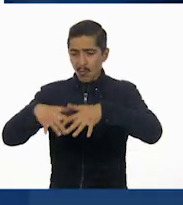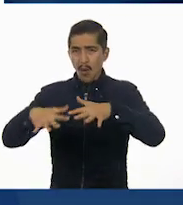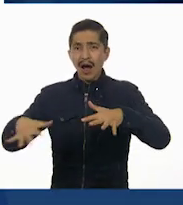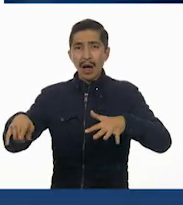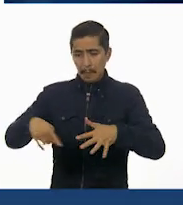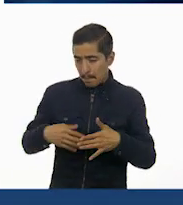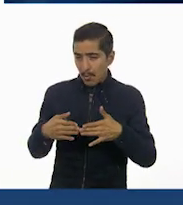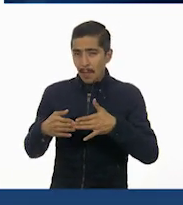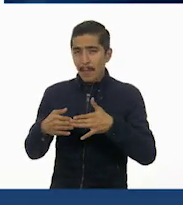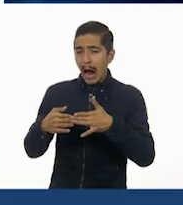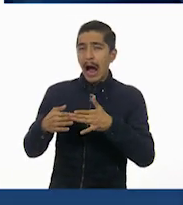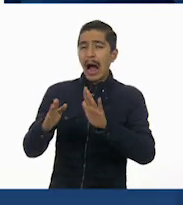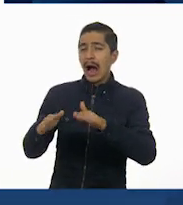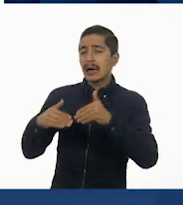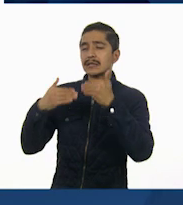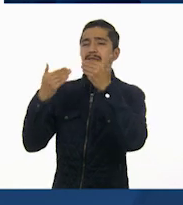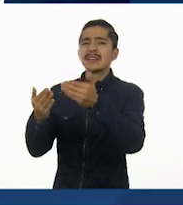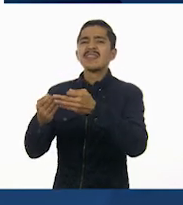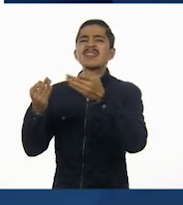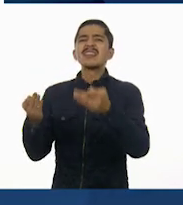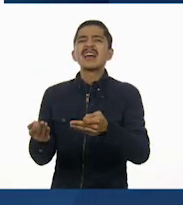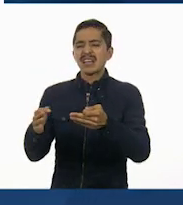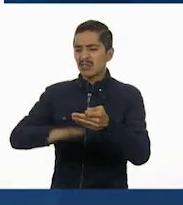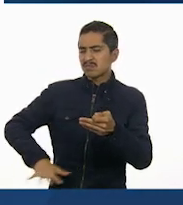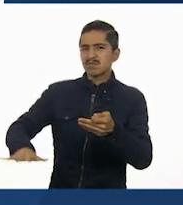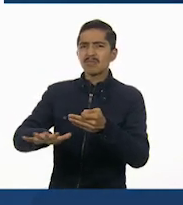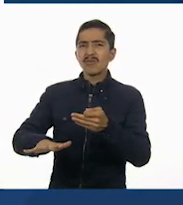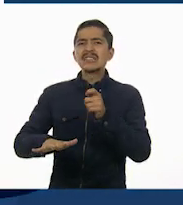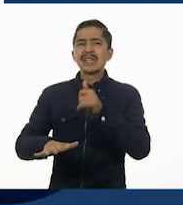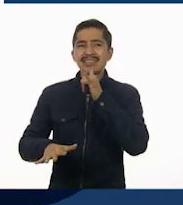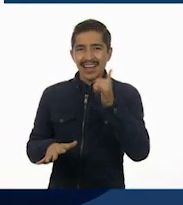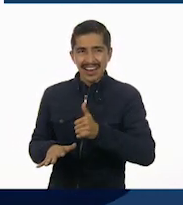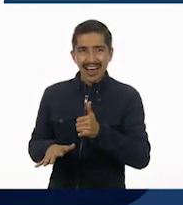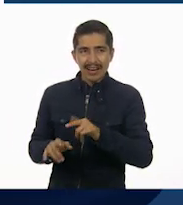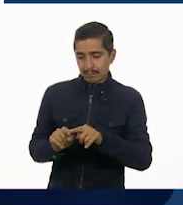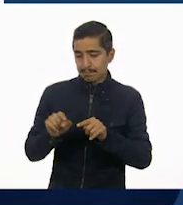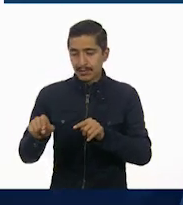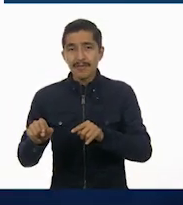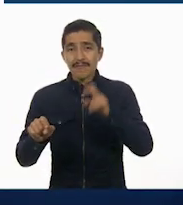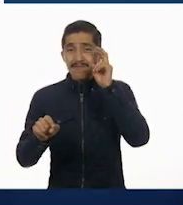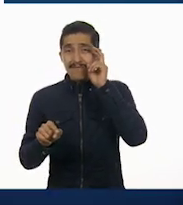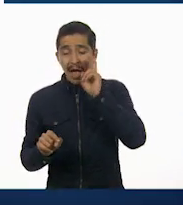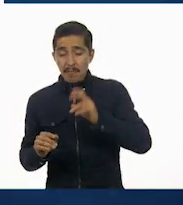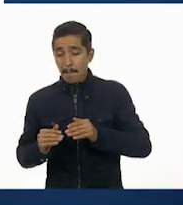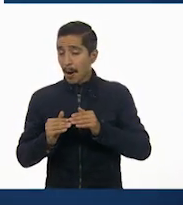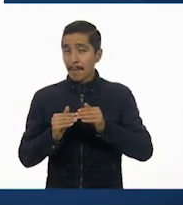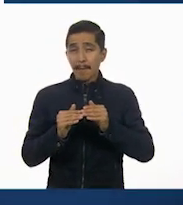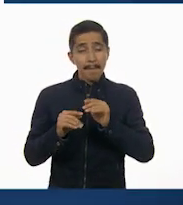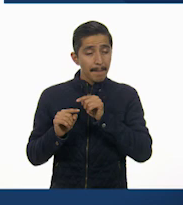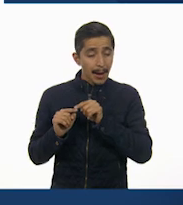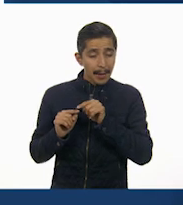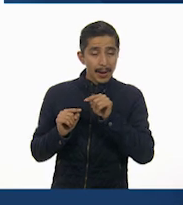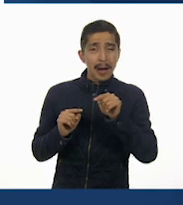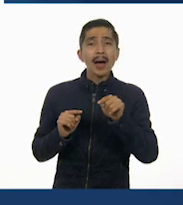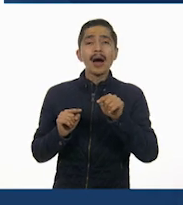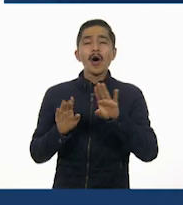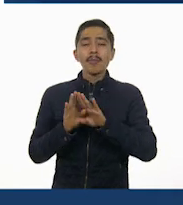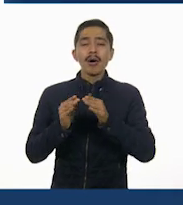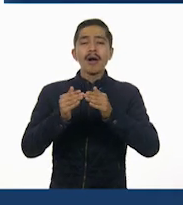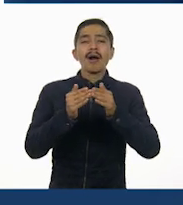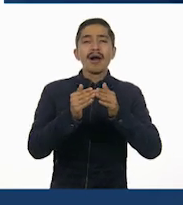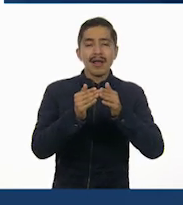para llegar a tierras de nombre Hesperia o Italia. Su viaje continúa con varias paradas